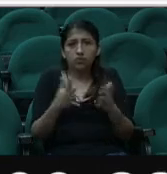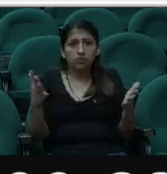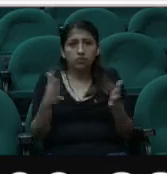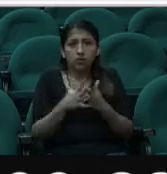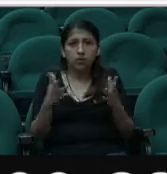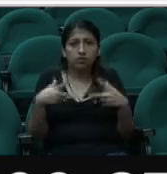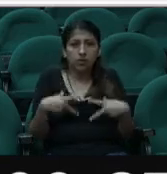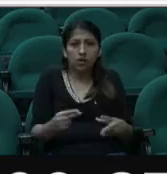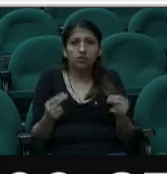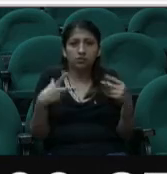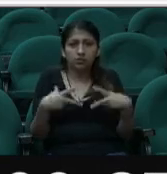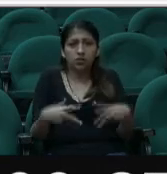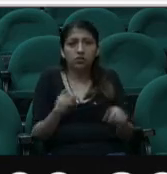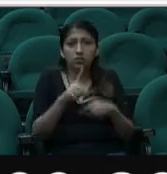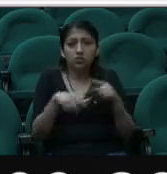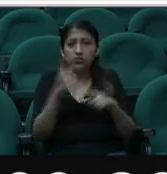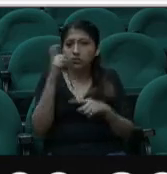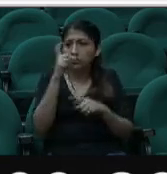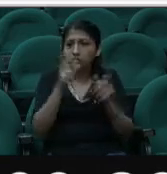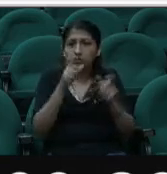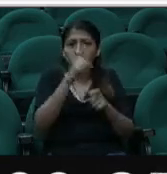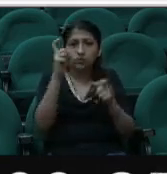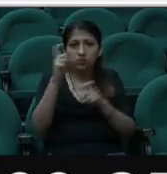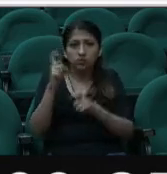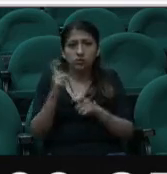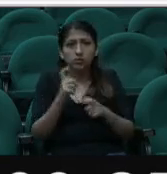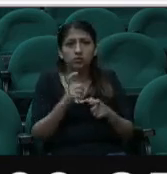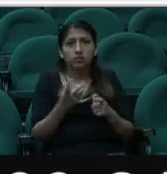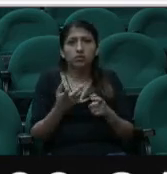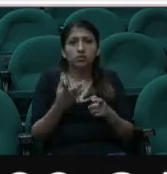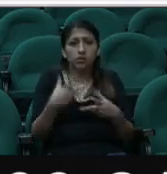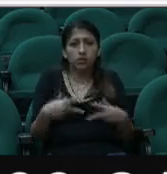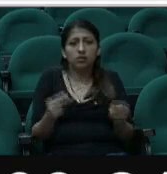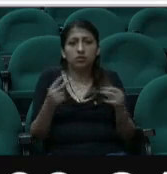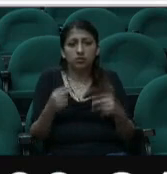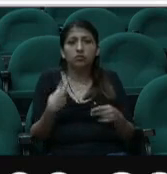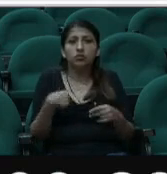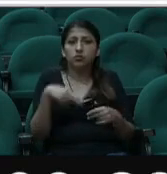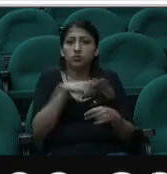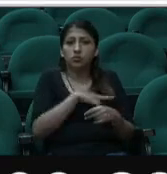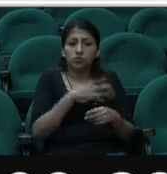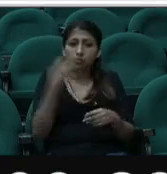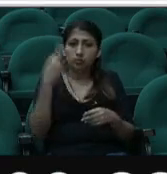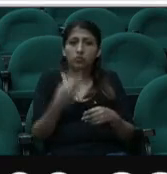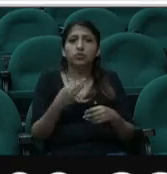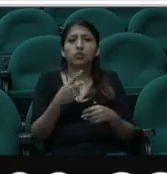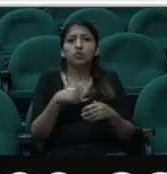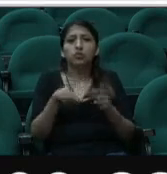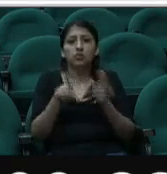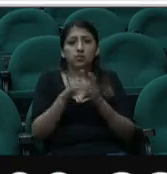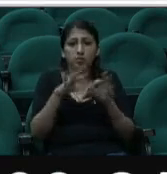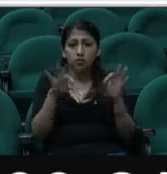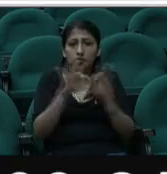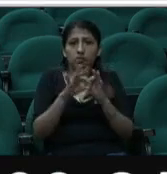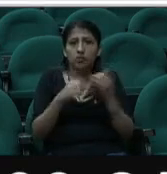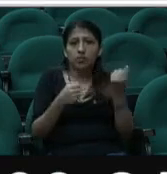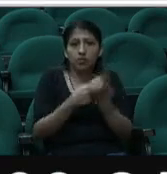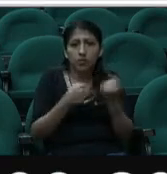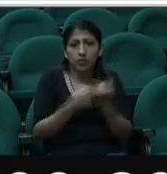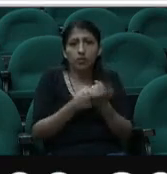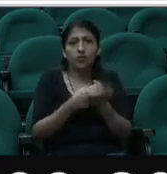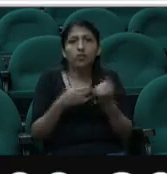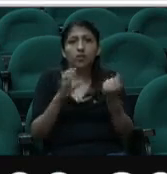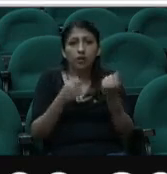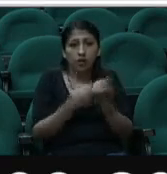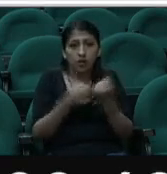tantos gastos con cuando existen tantas necesidades de aquí en la provincia y en todo el país nosotros estamos convencidos que se debe impulsar este tipo de campaña hemos